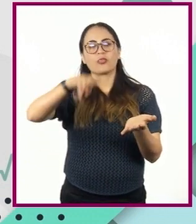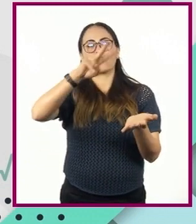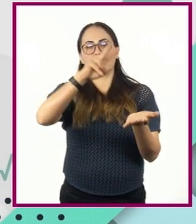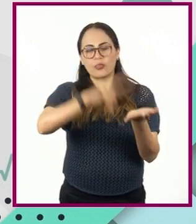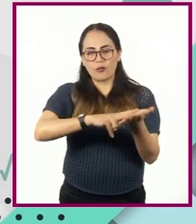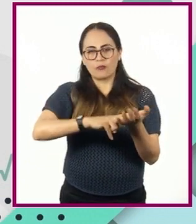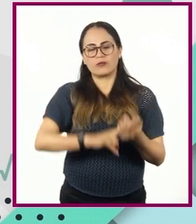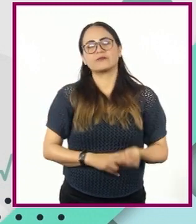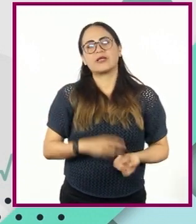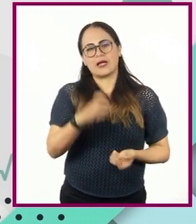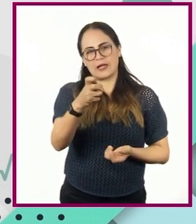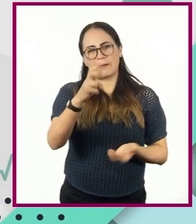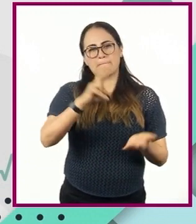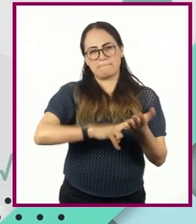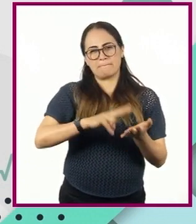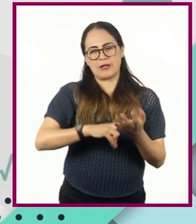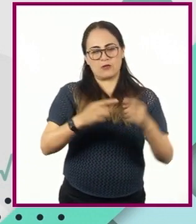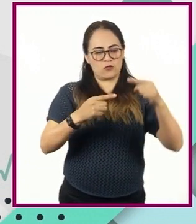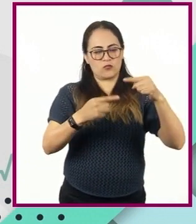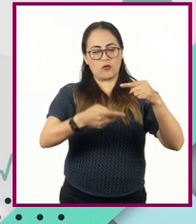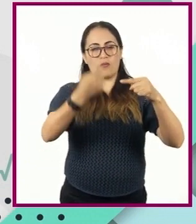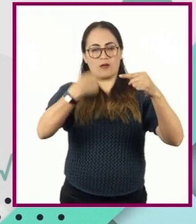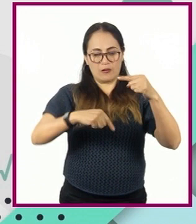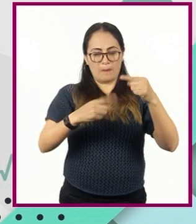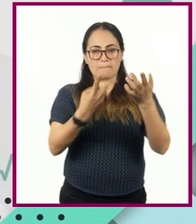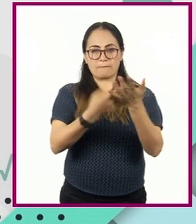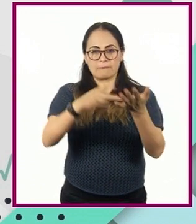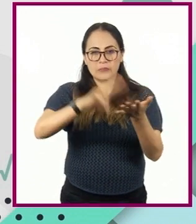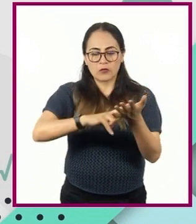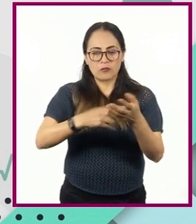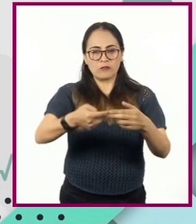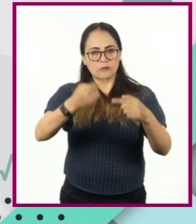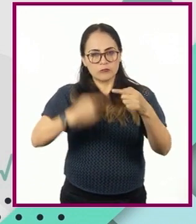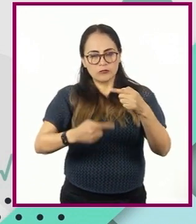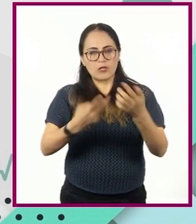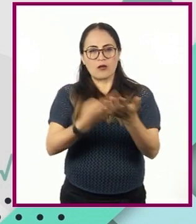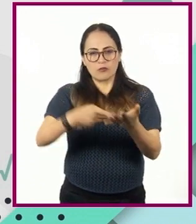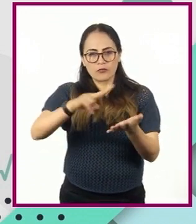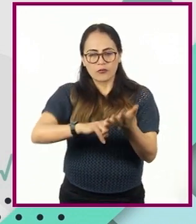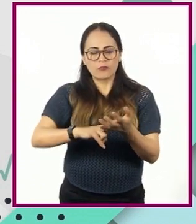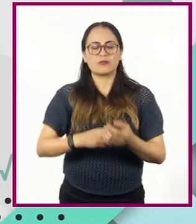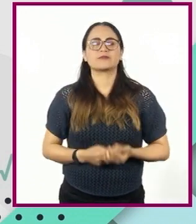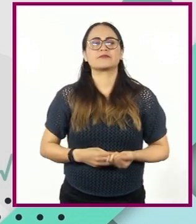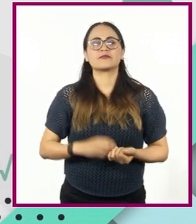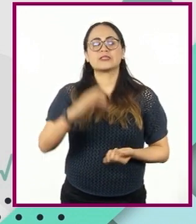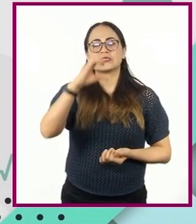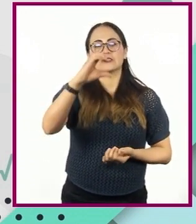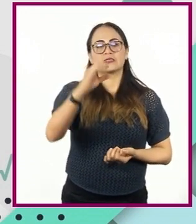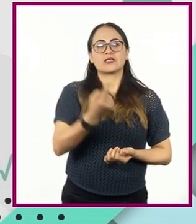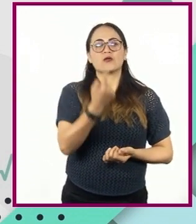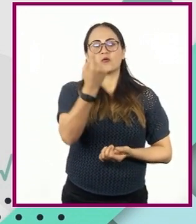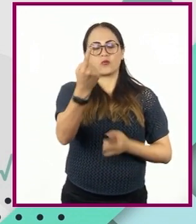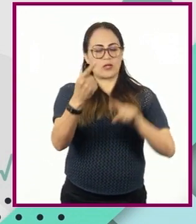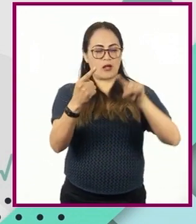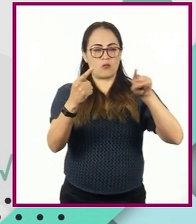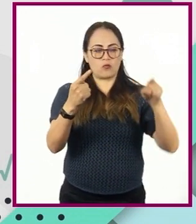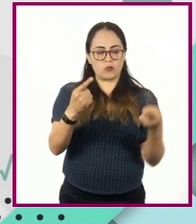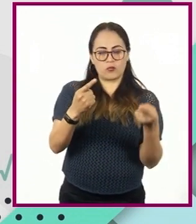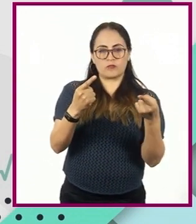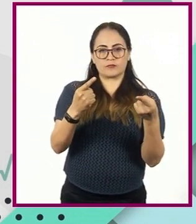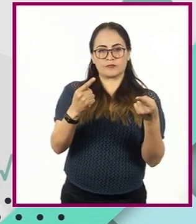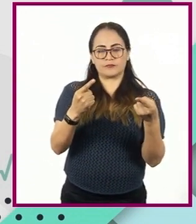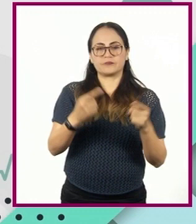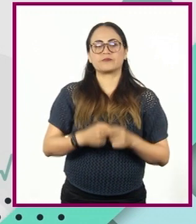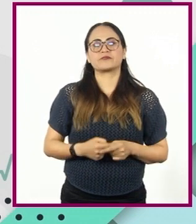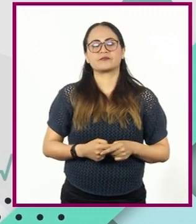número cuyo valor es el doble del número anterior. En la celda C1 abrimos paréntesis,